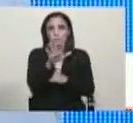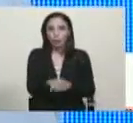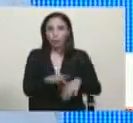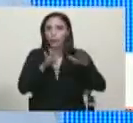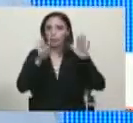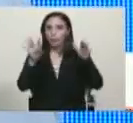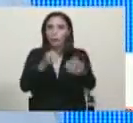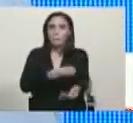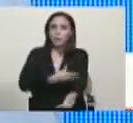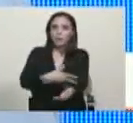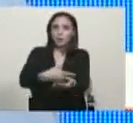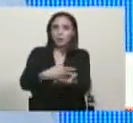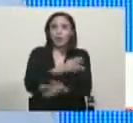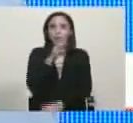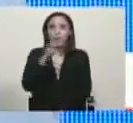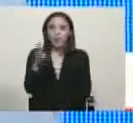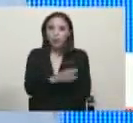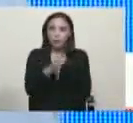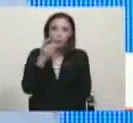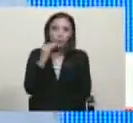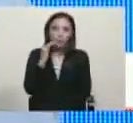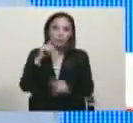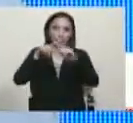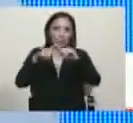25.259 millones de euros.